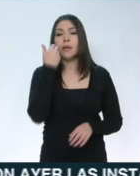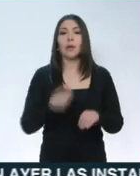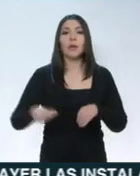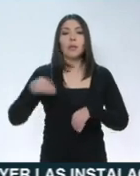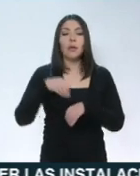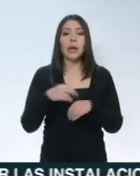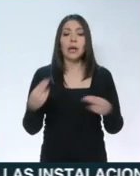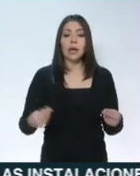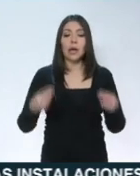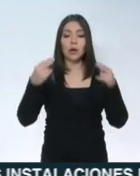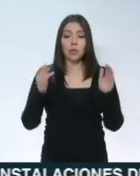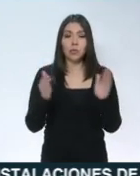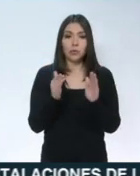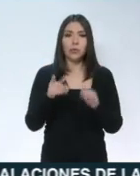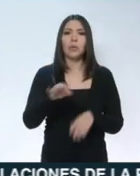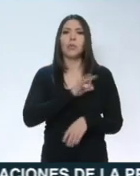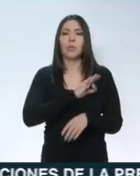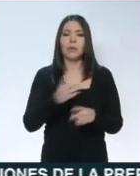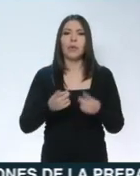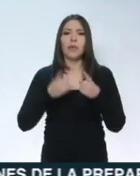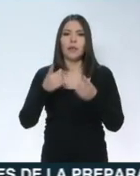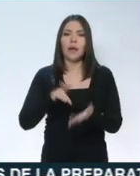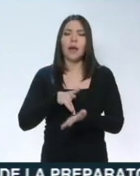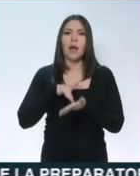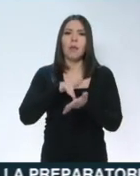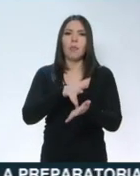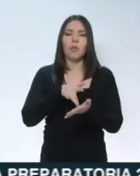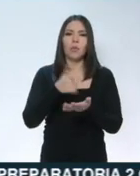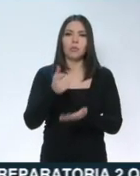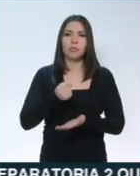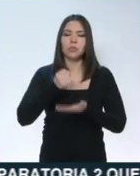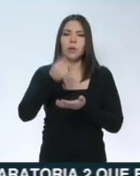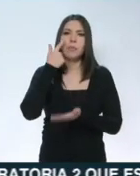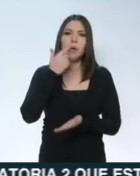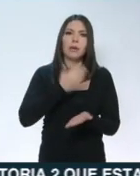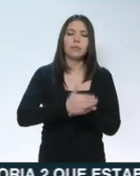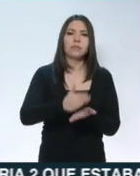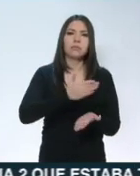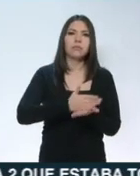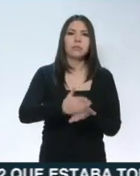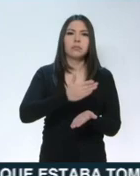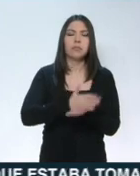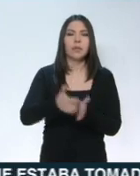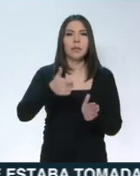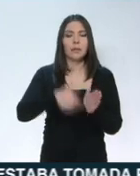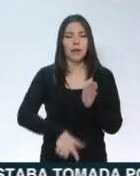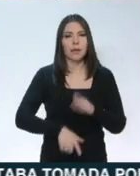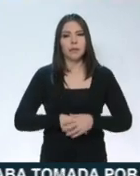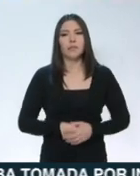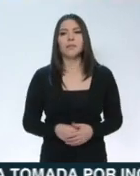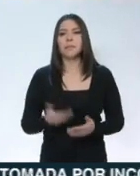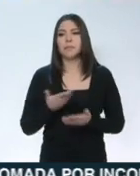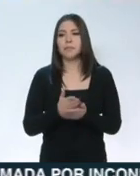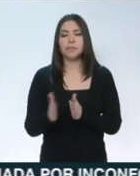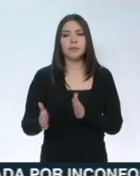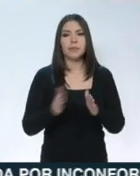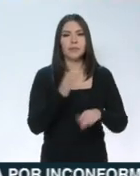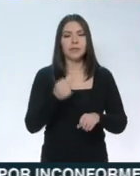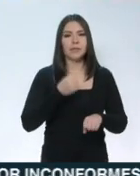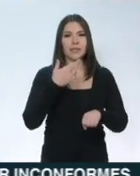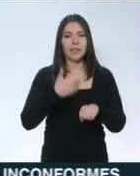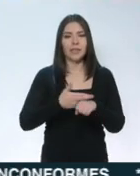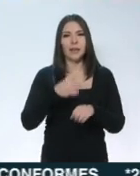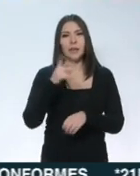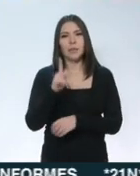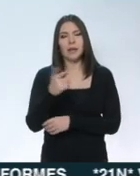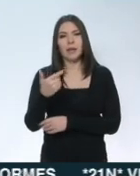cuenta con crédito barato. Aseveró que la Procuraduría General de la República mantiene abiertas